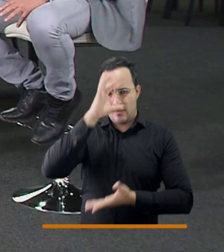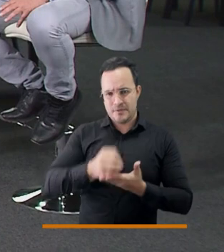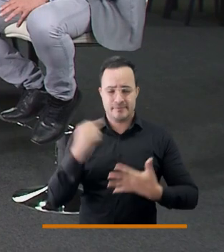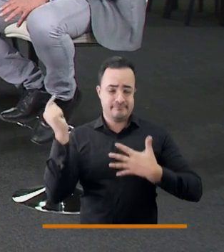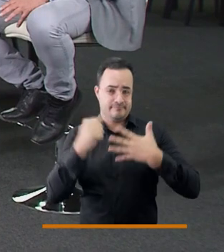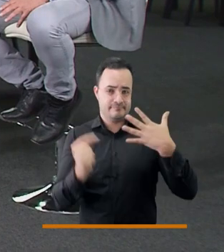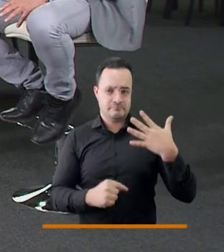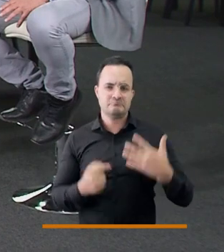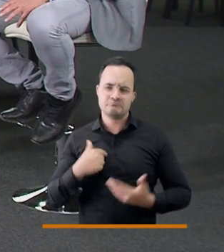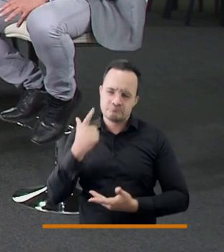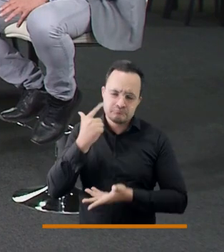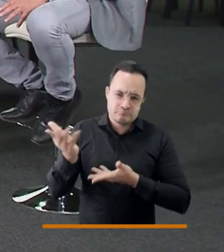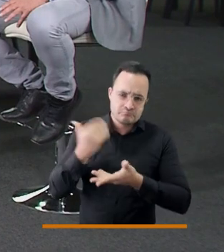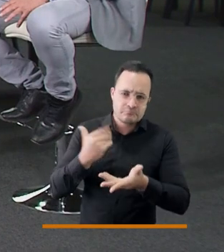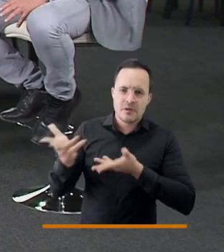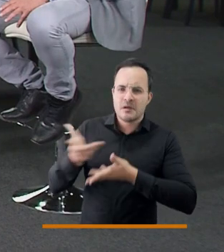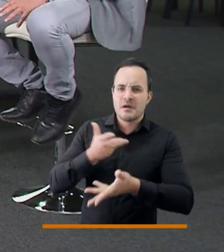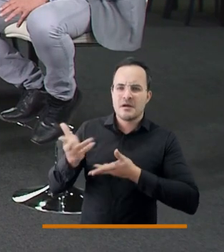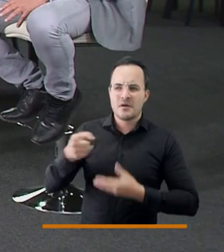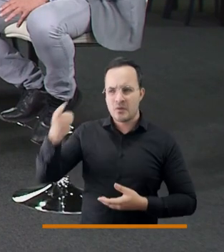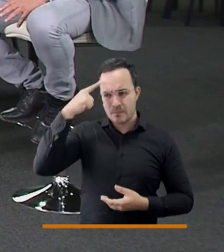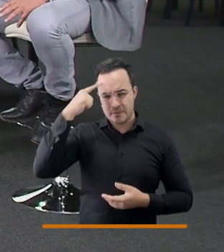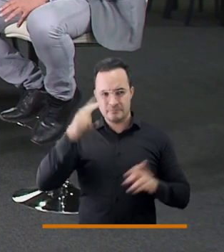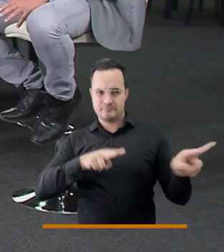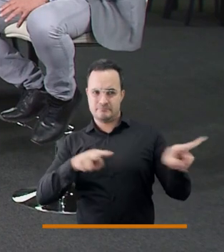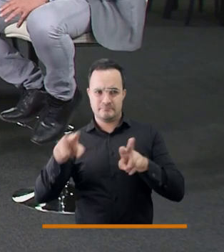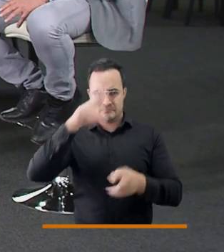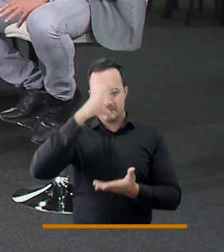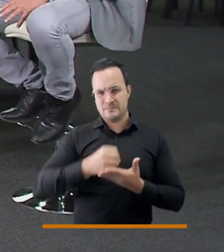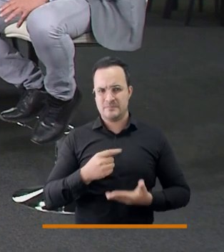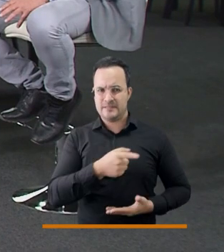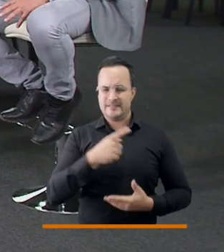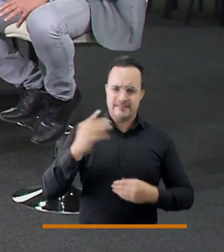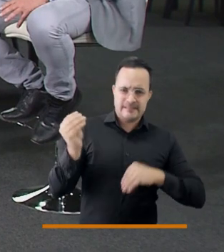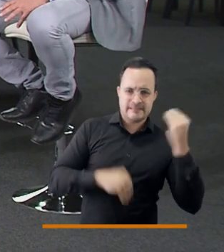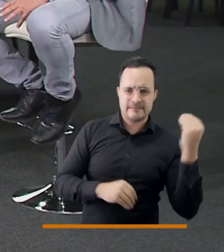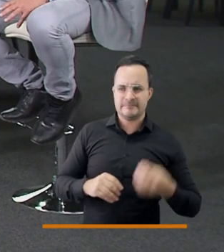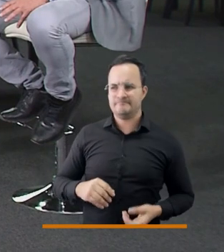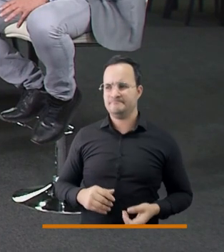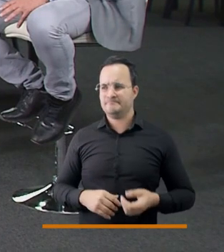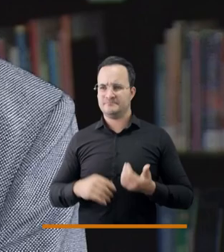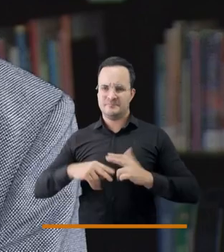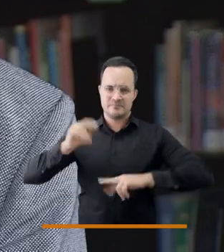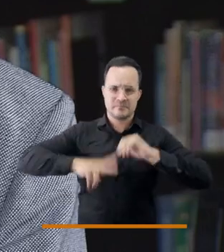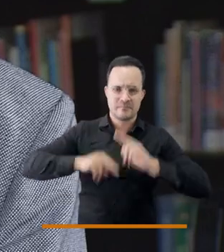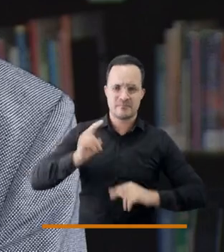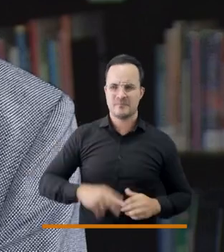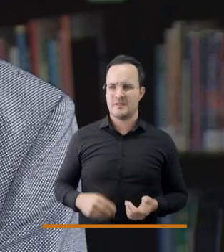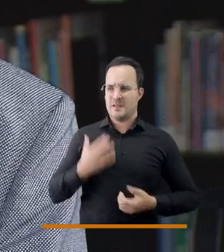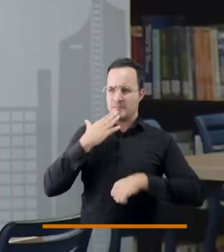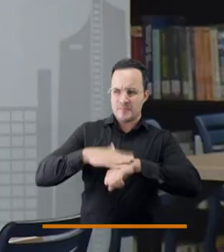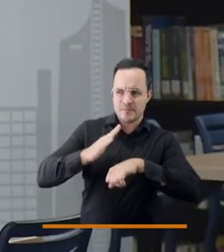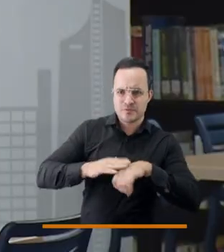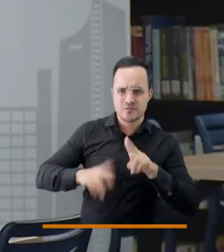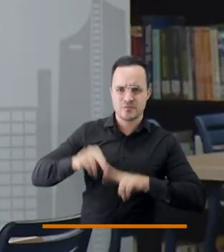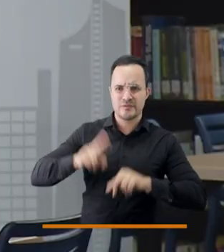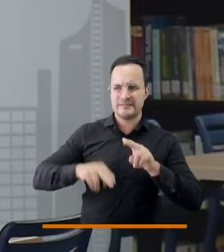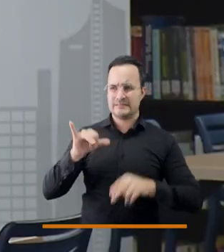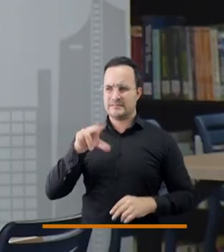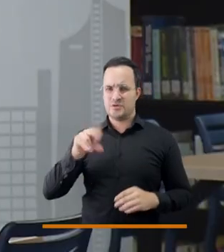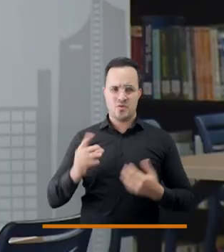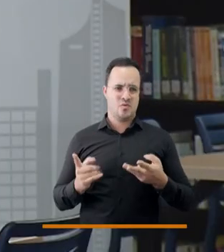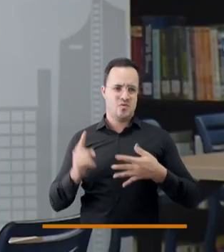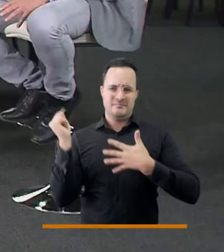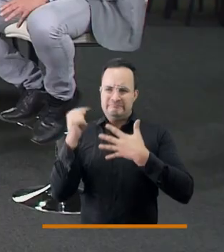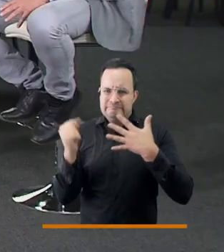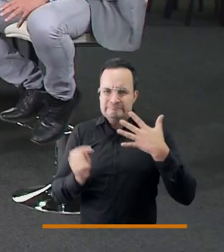Hablemos de cuáles son esas razones que están molestando a la ciudadanía, el lote, su destino, si tiene o no licencia para